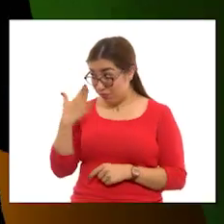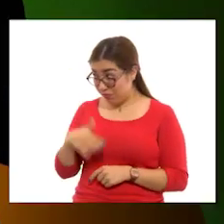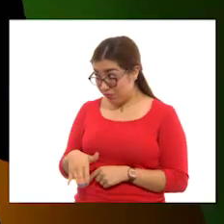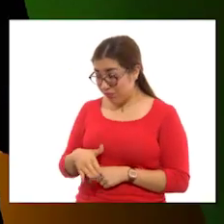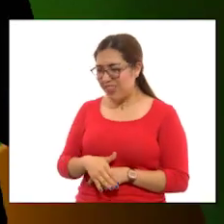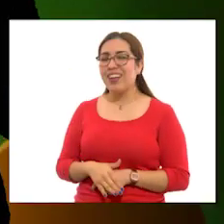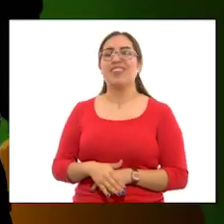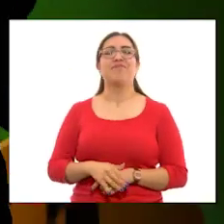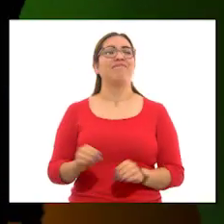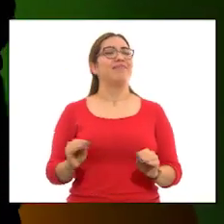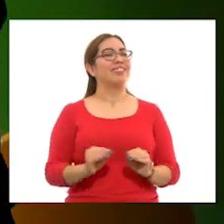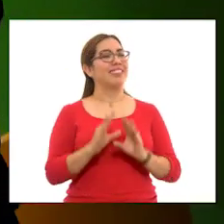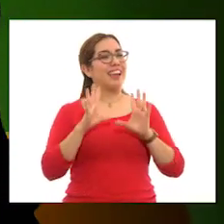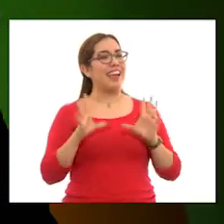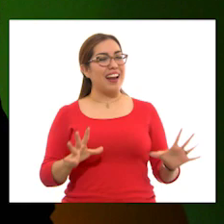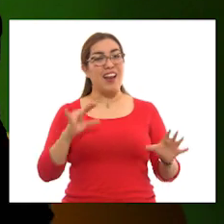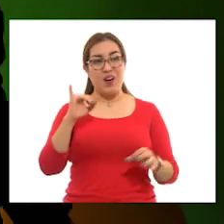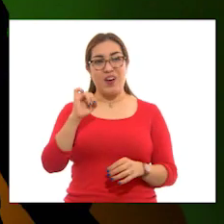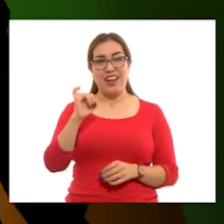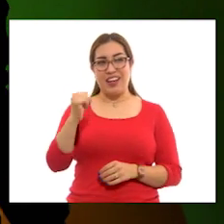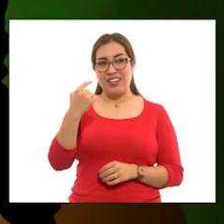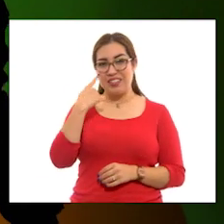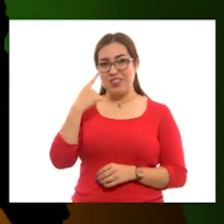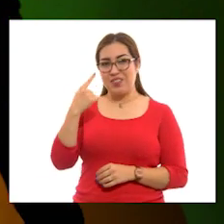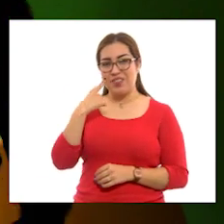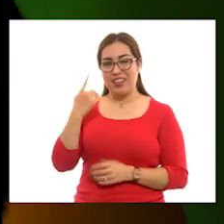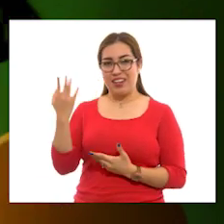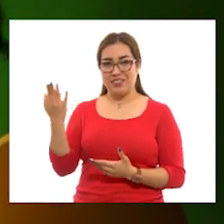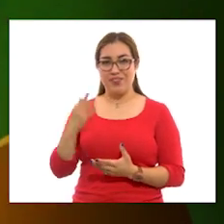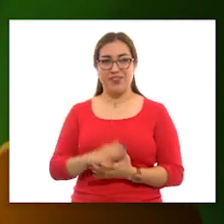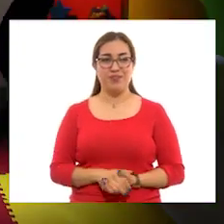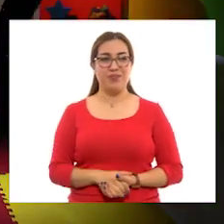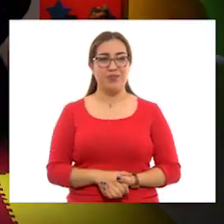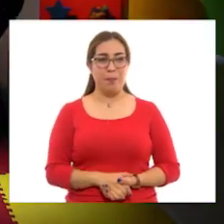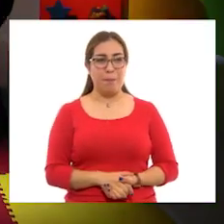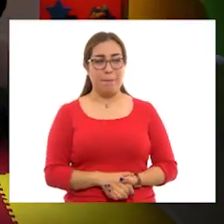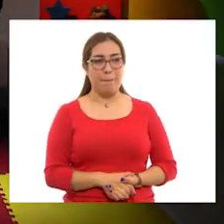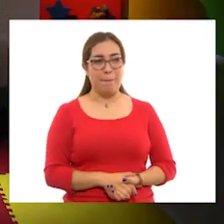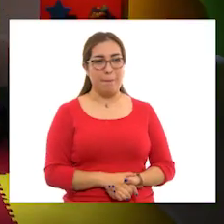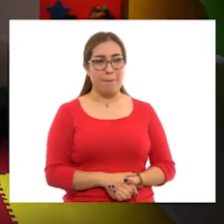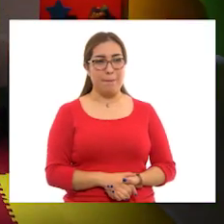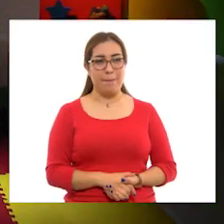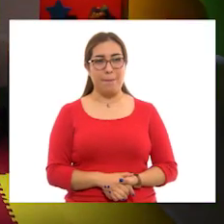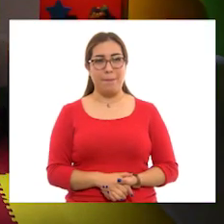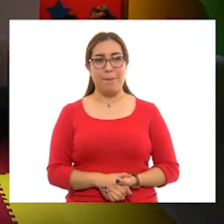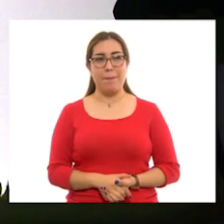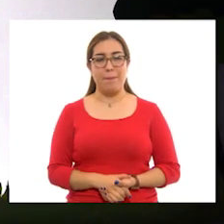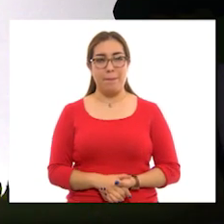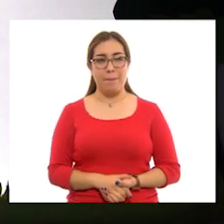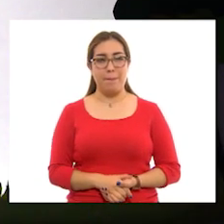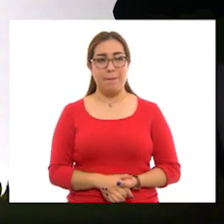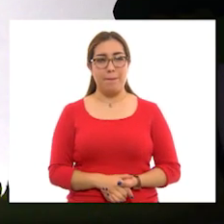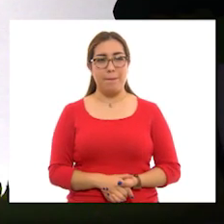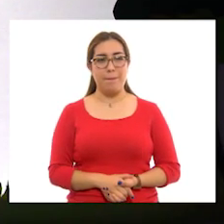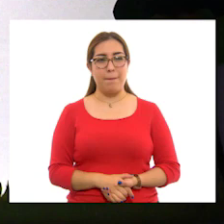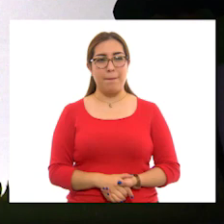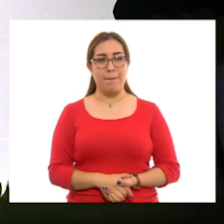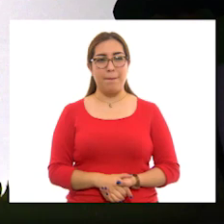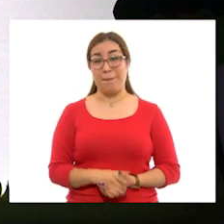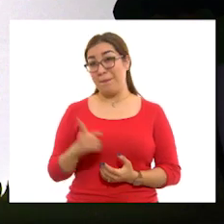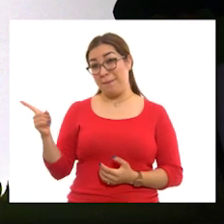¡Claro que sí! ¡Me sé esta forma! ¡Mira! ¡A ver! ¡Y... ¡Tarán!